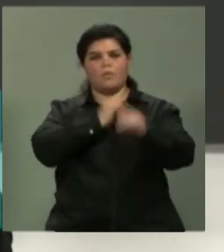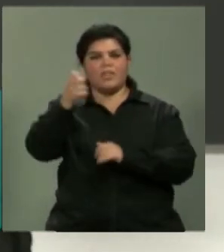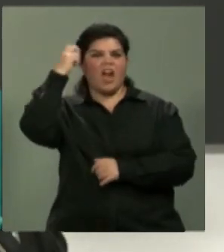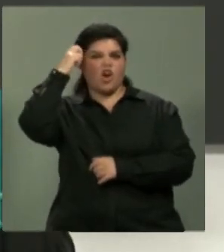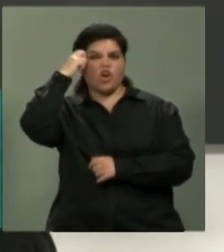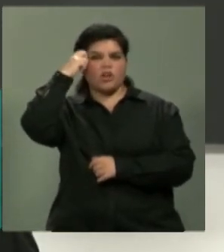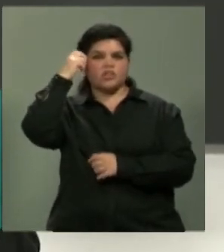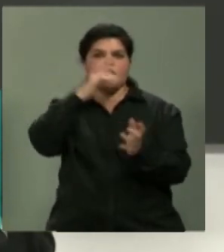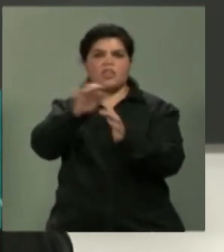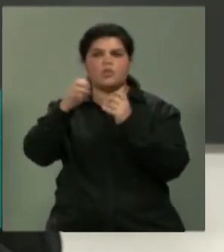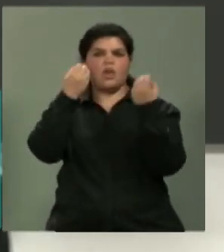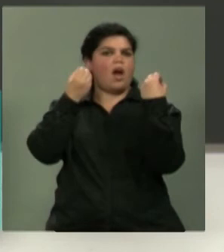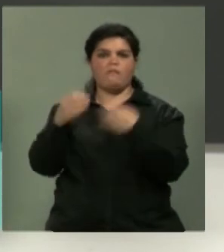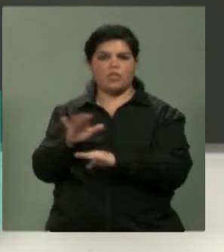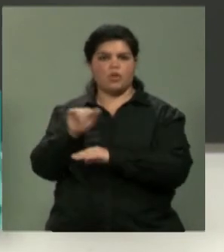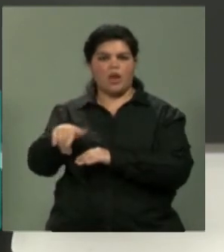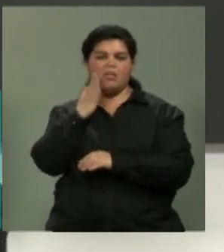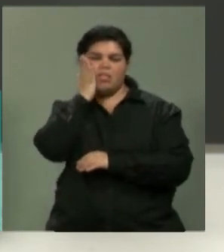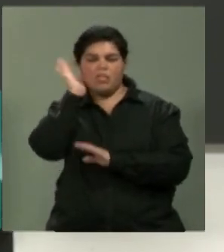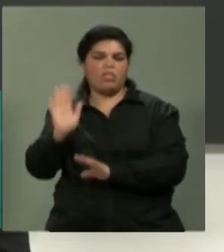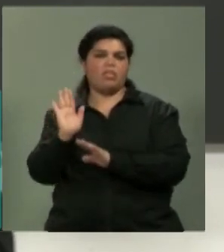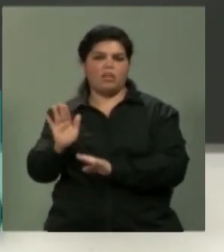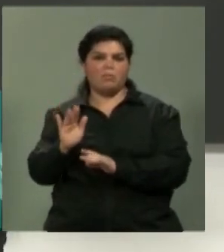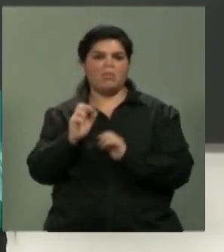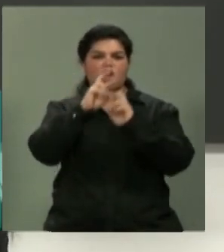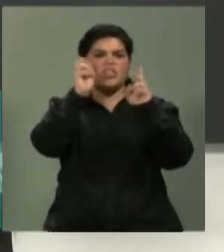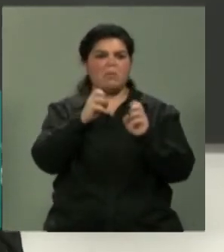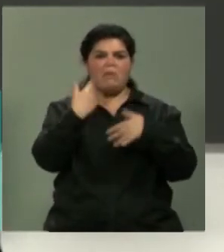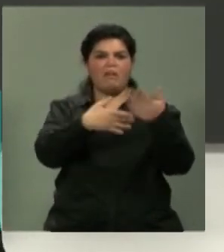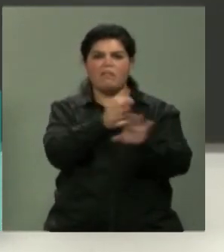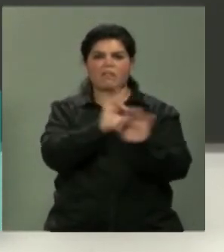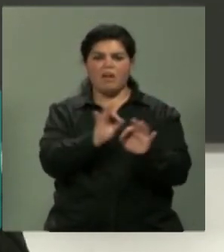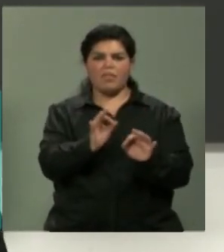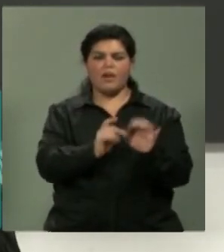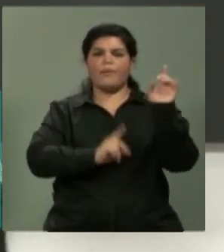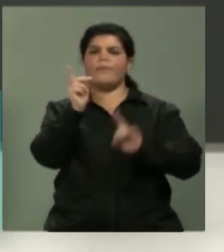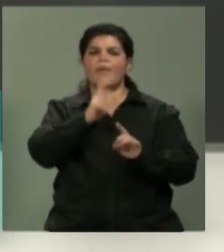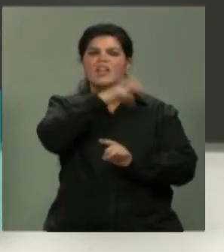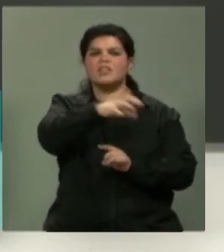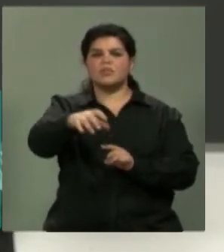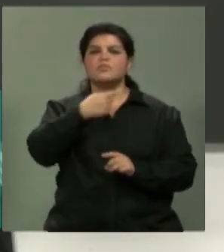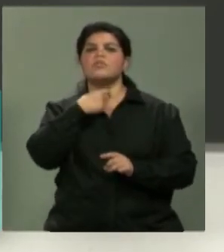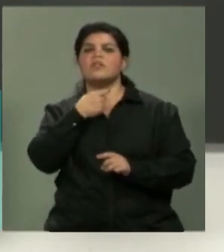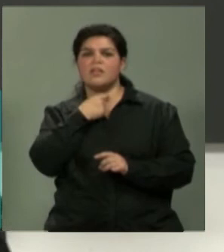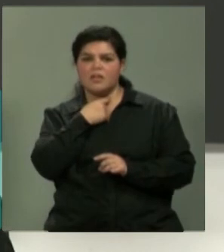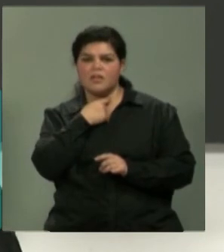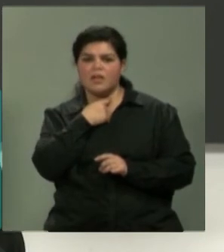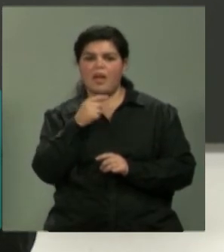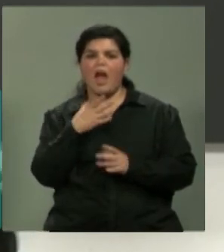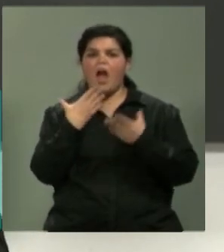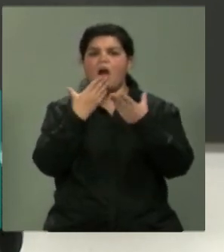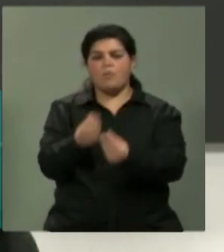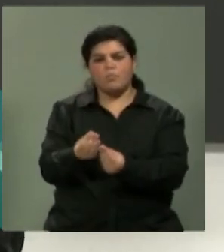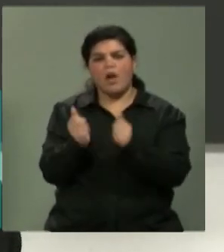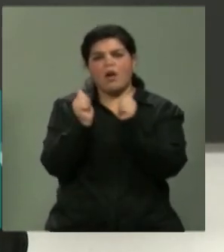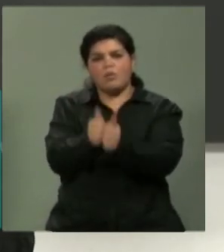esa discusión y no se sigue abordando la temática, bueno, ¿cuáles son las instituciones que queremos que hoy contengan a los